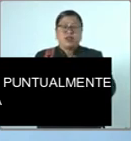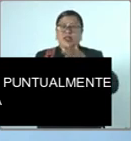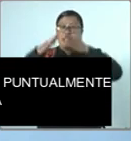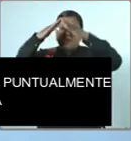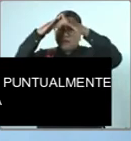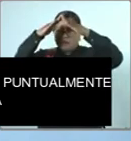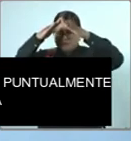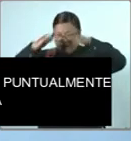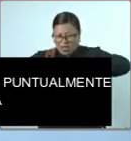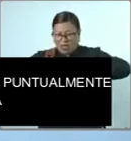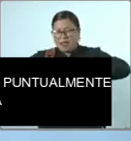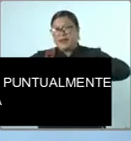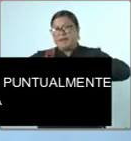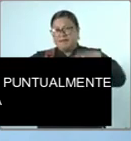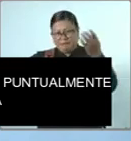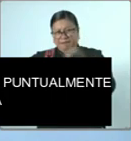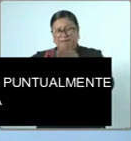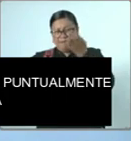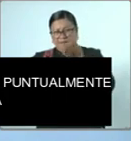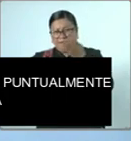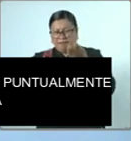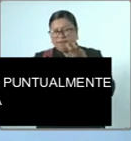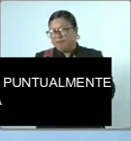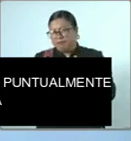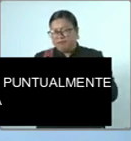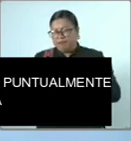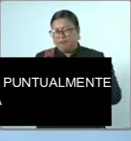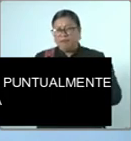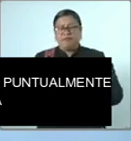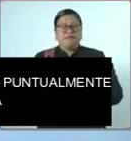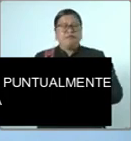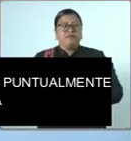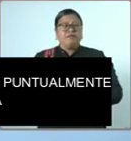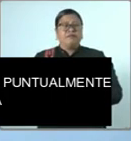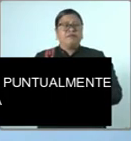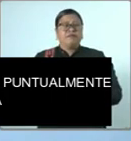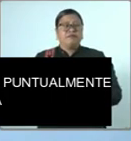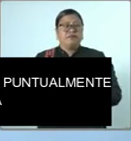estructura de preescolar en este lugar. ¿La que sigue?